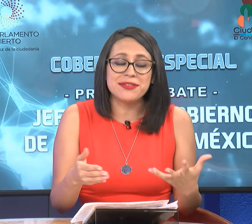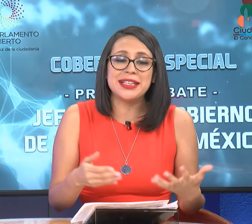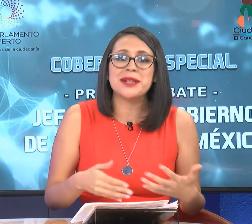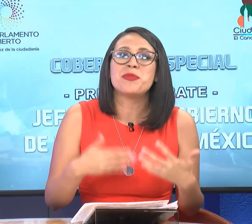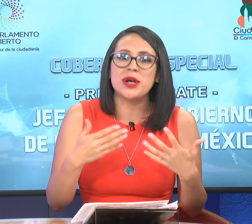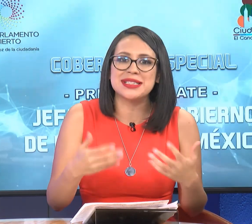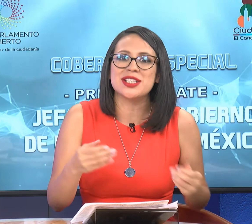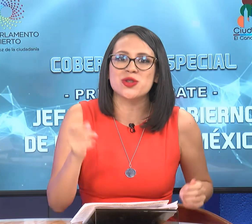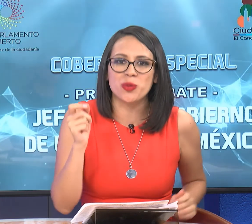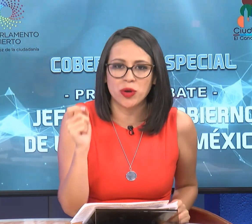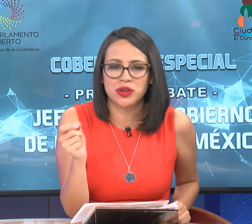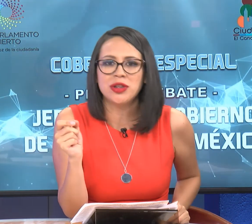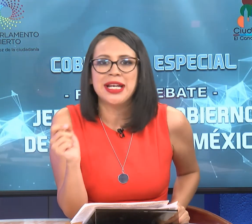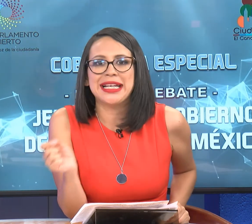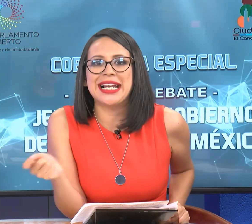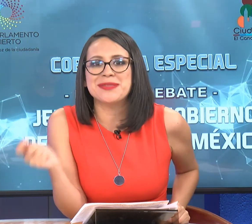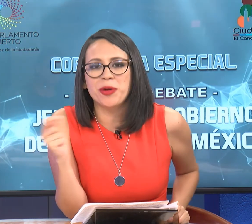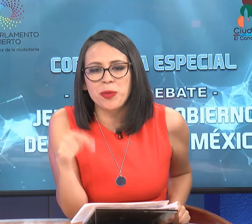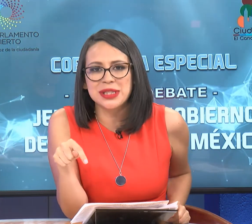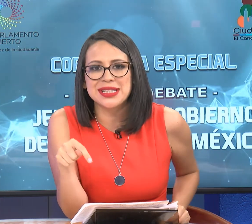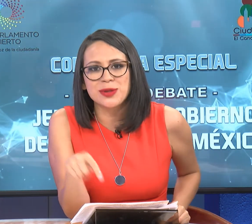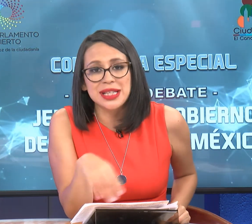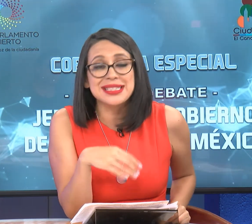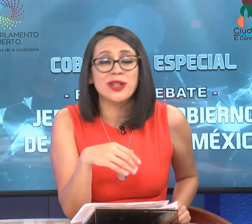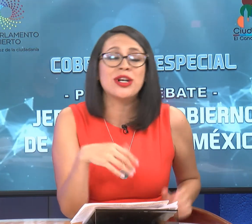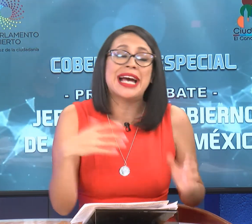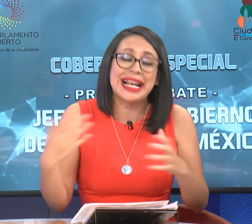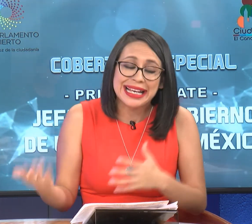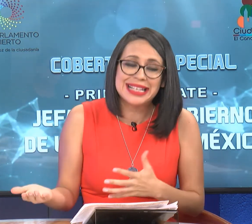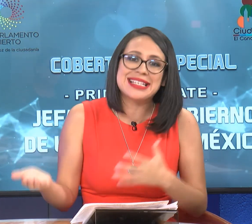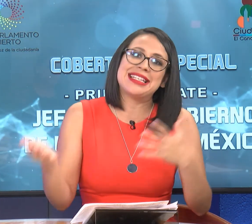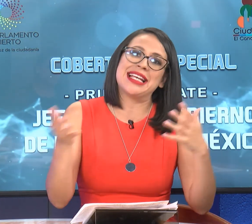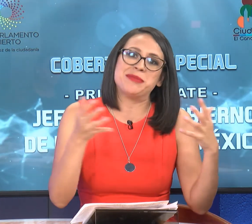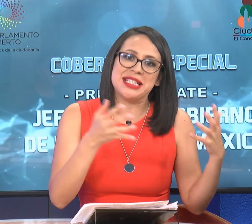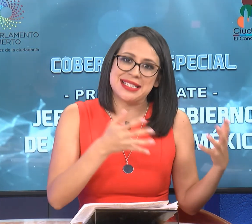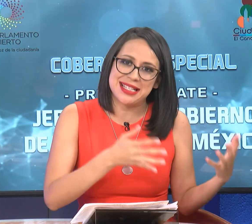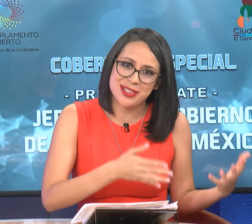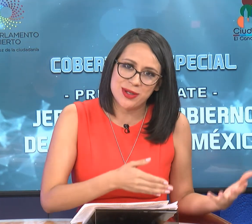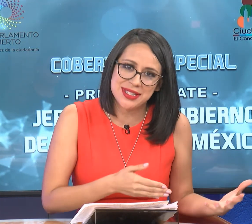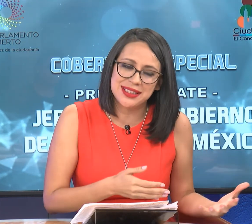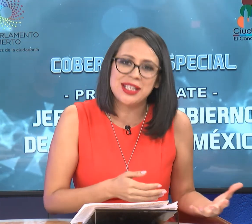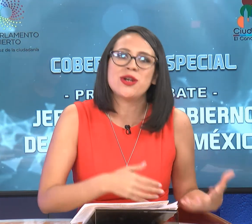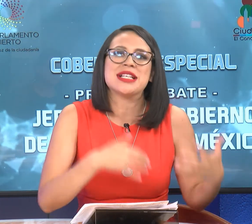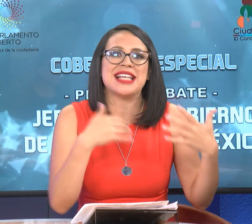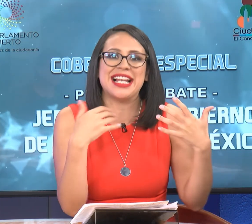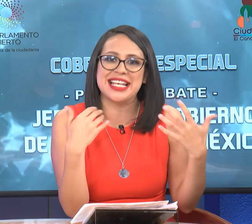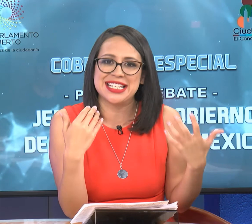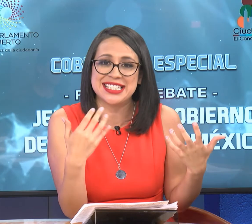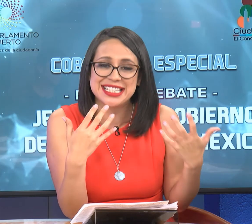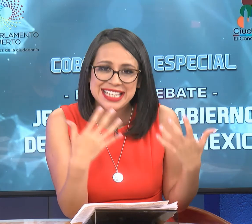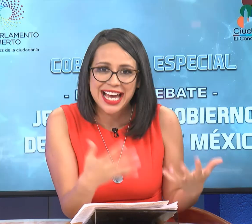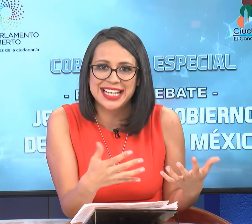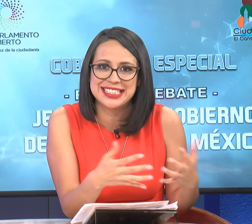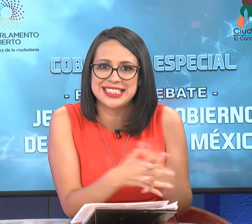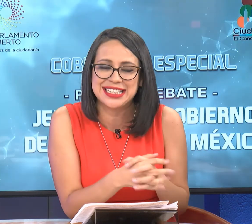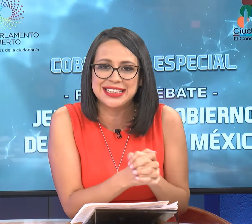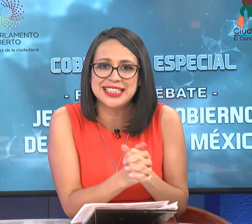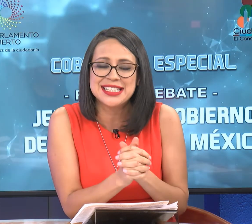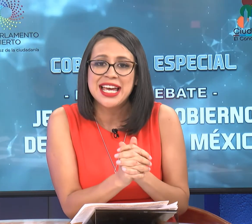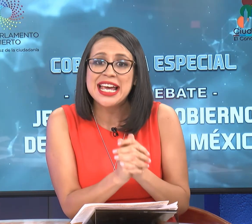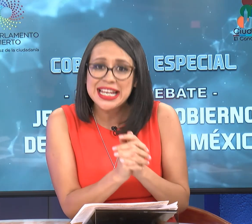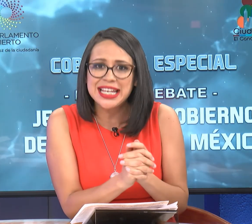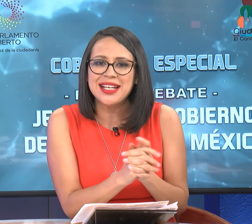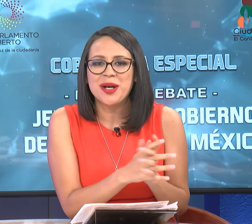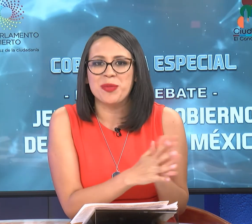ayude a definir pues su voto, que las propuestas no hayan sido calcas de administraciones anteriores, leyes ya